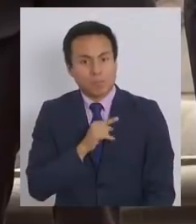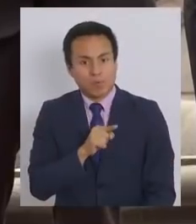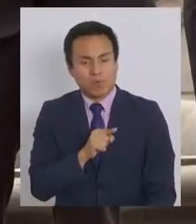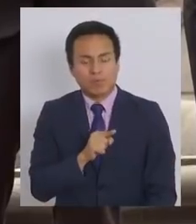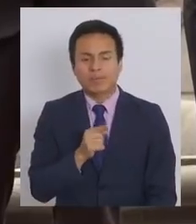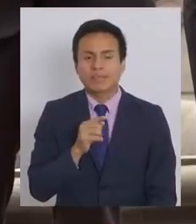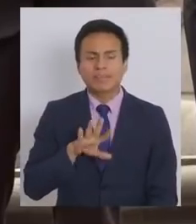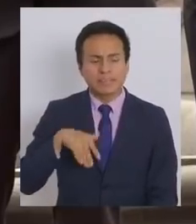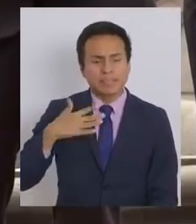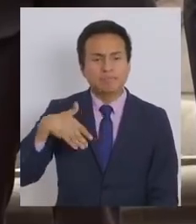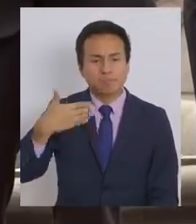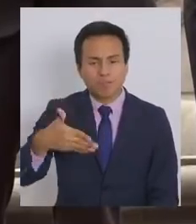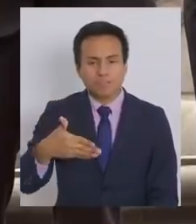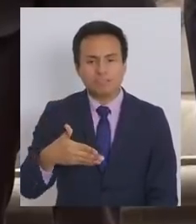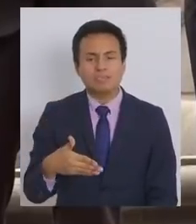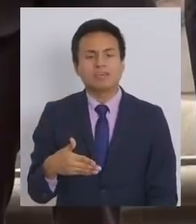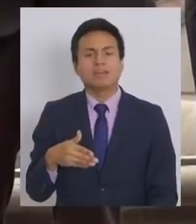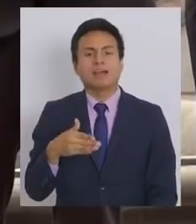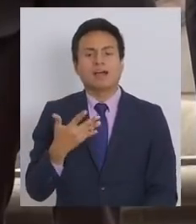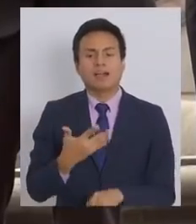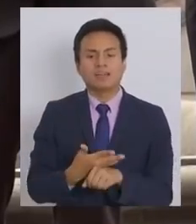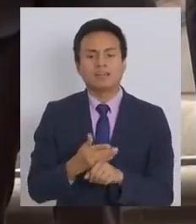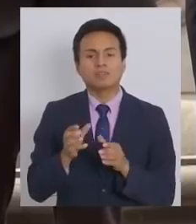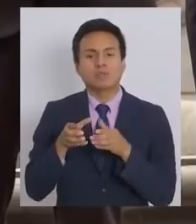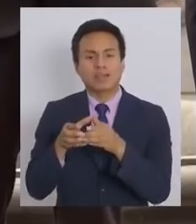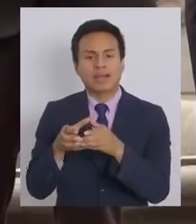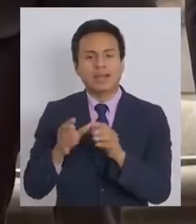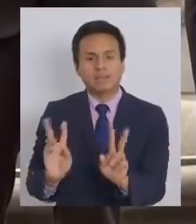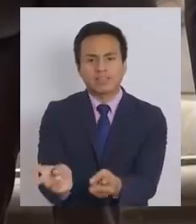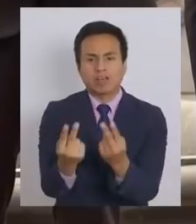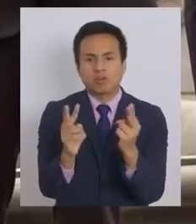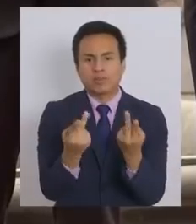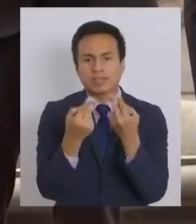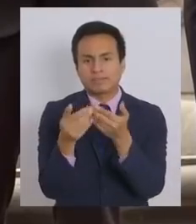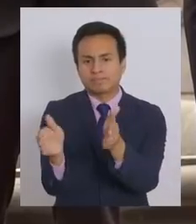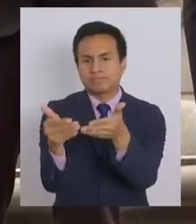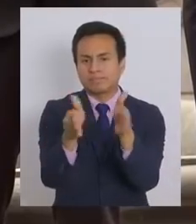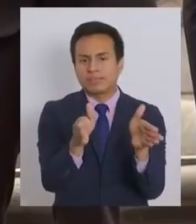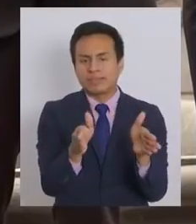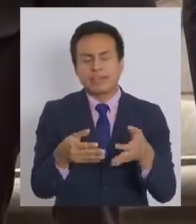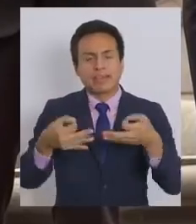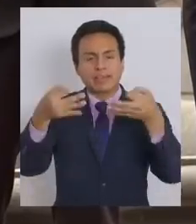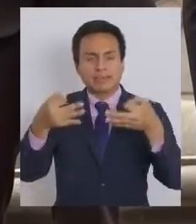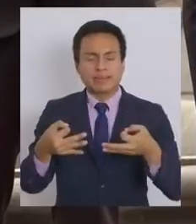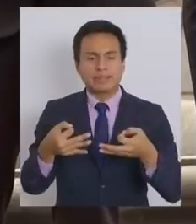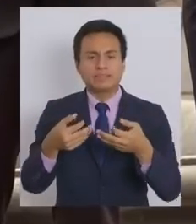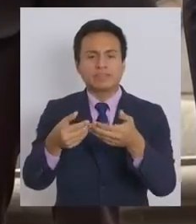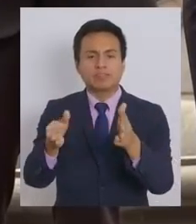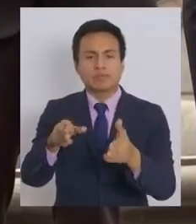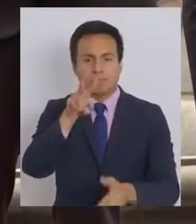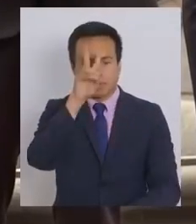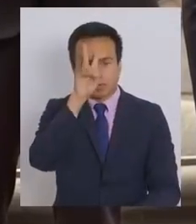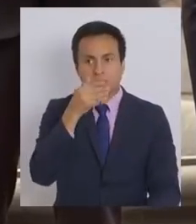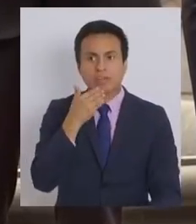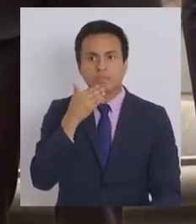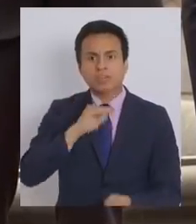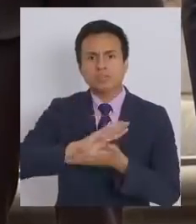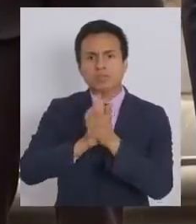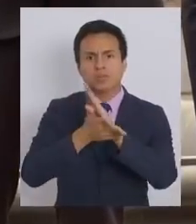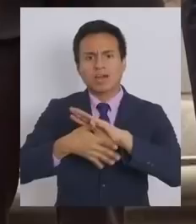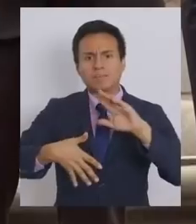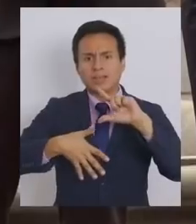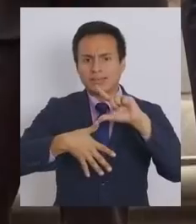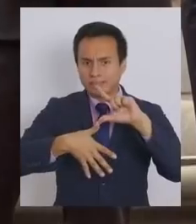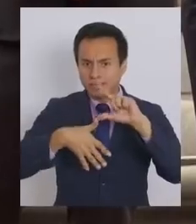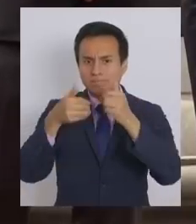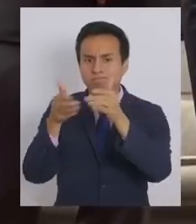además después se extendió con la Escuadra Libertadora para garantizar la liberación de Perú y de toda América